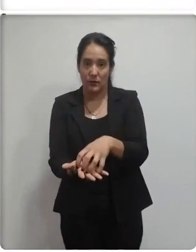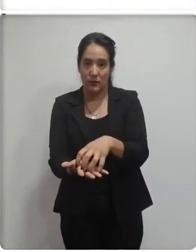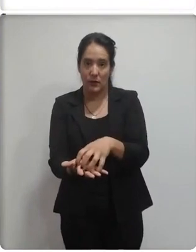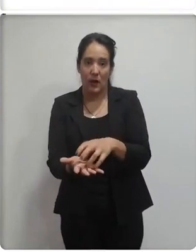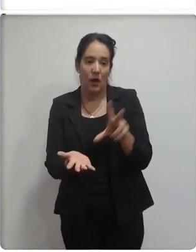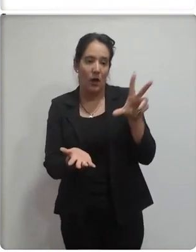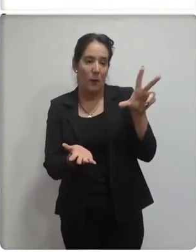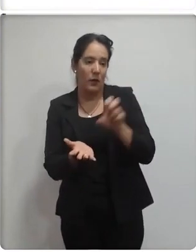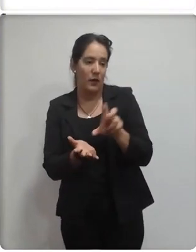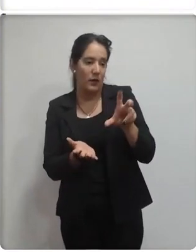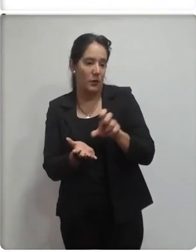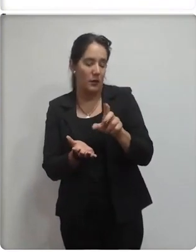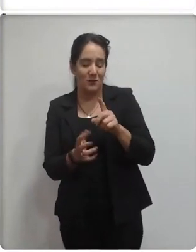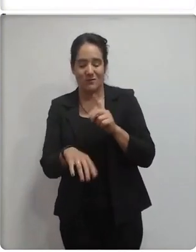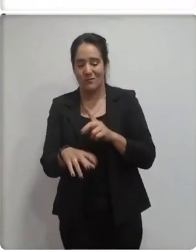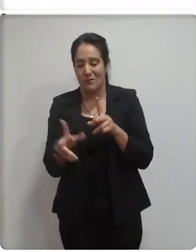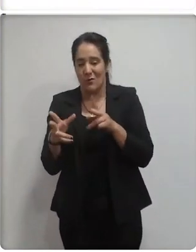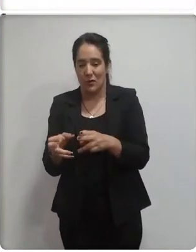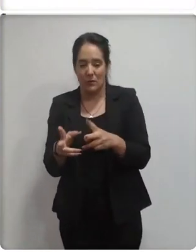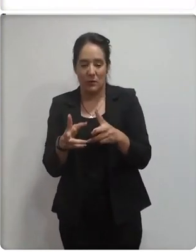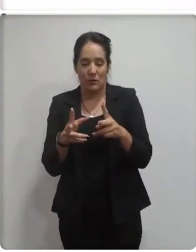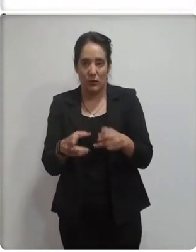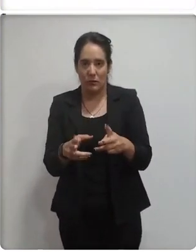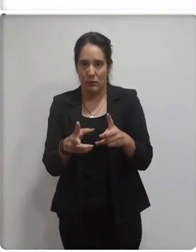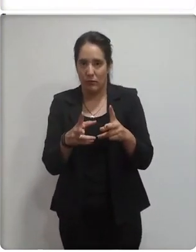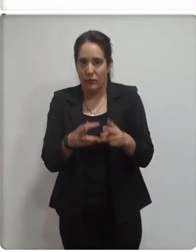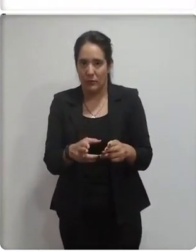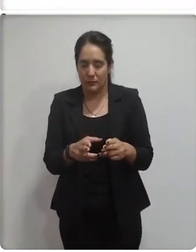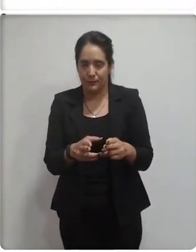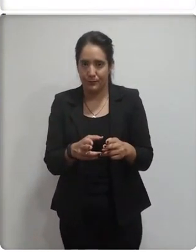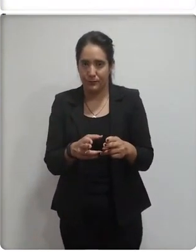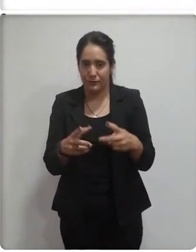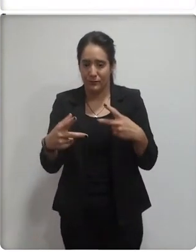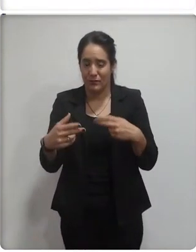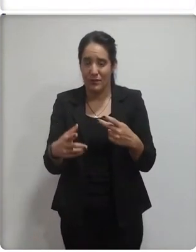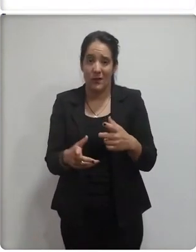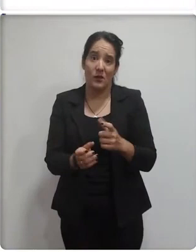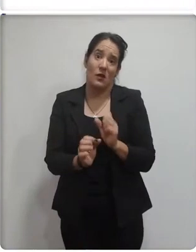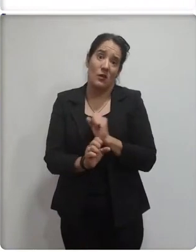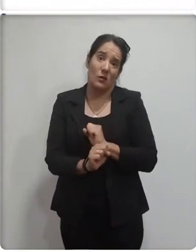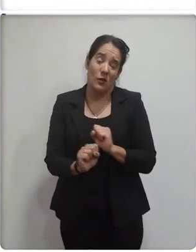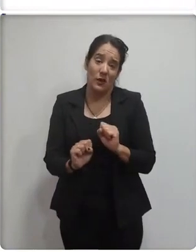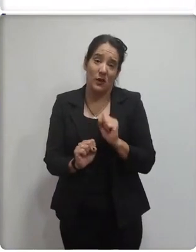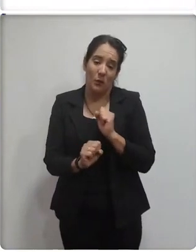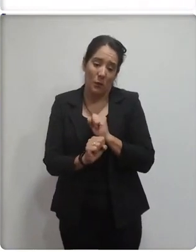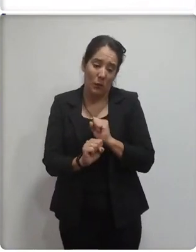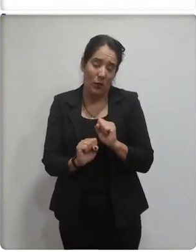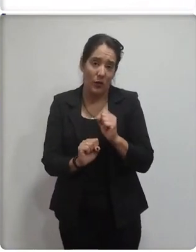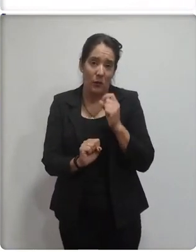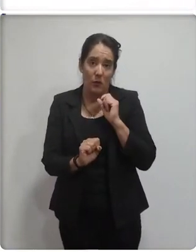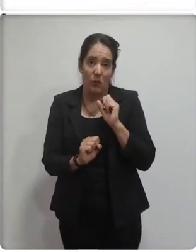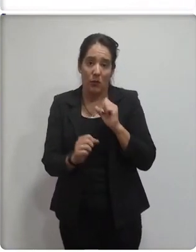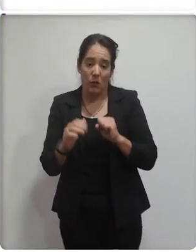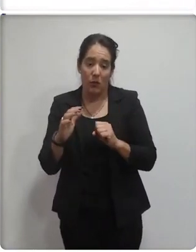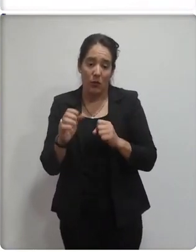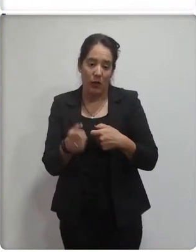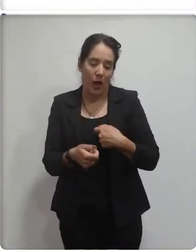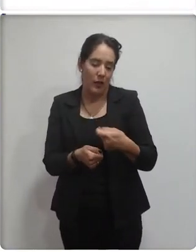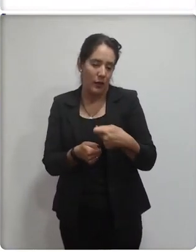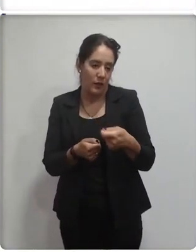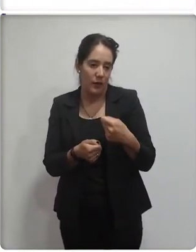partidas ilimitadas de gastos. Esto implica que, y felizmente, se podía gastar sin tener un tope, o sea, en